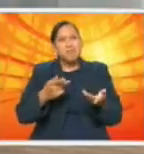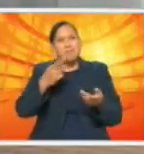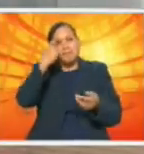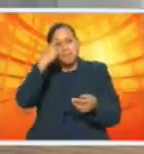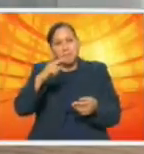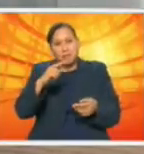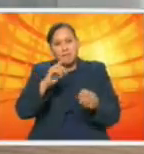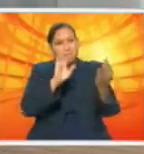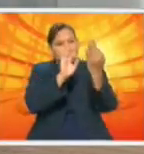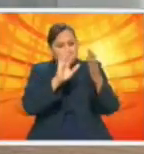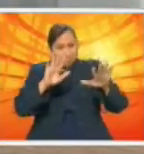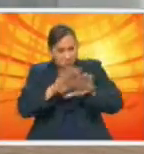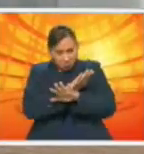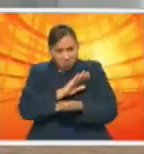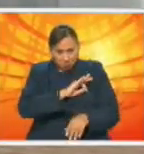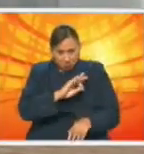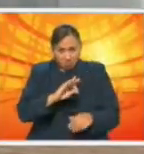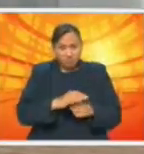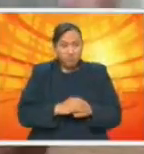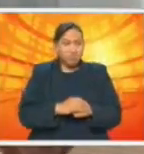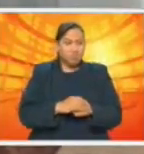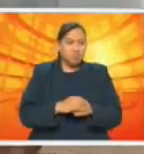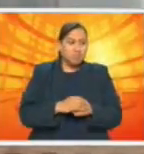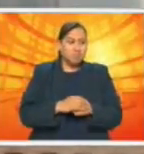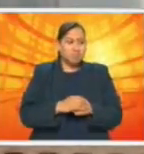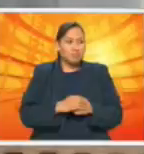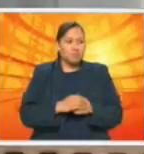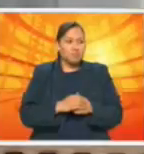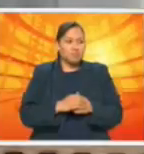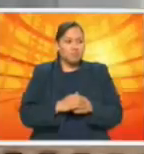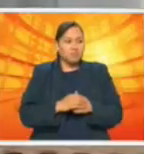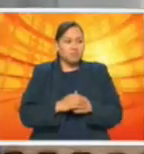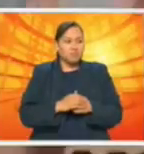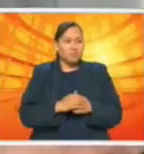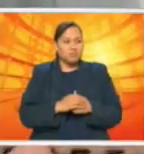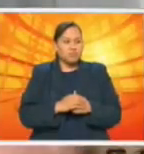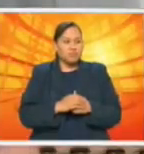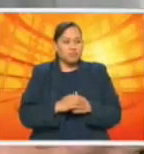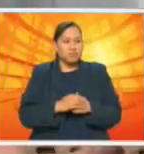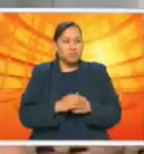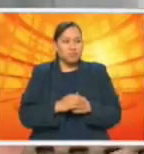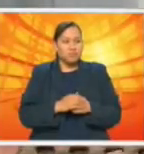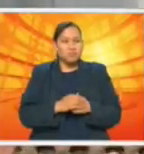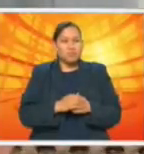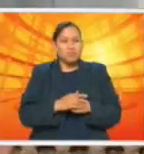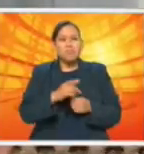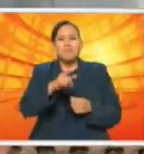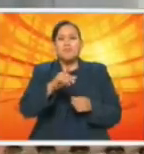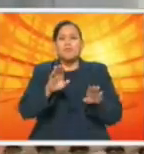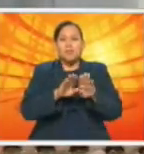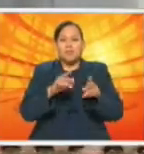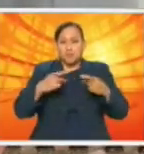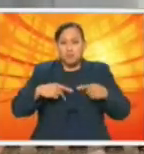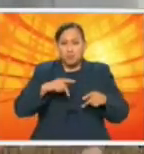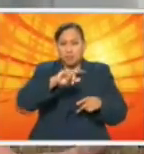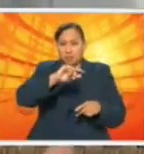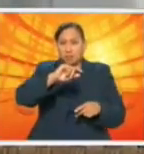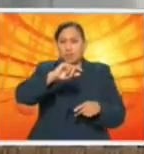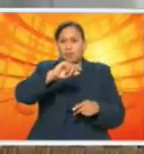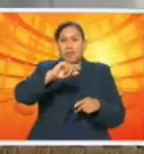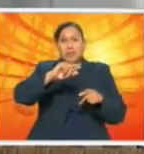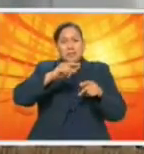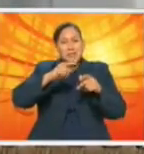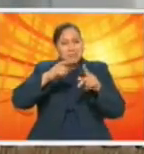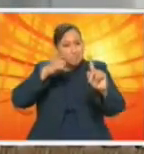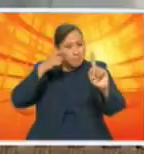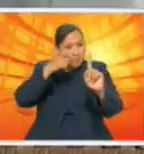llevar un cambio, llevar a nuestra Ciudad de México a otro lado diferente para que todo esto en realidad